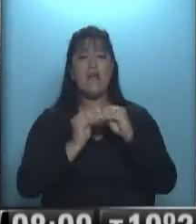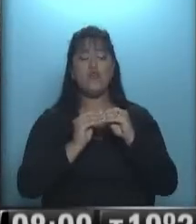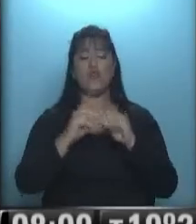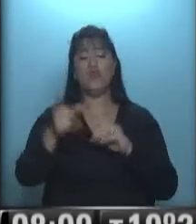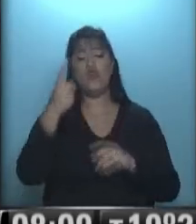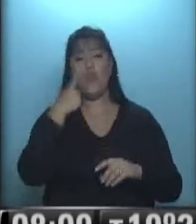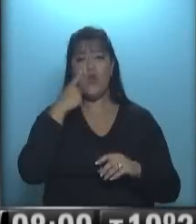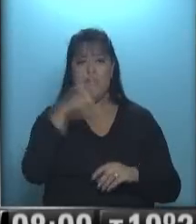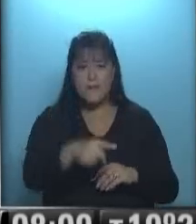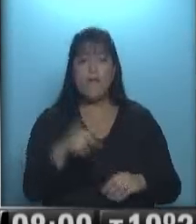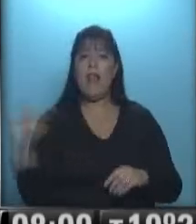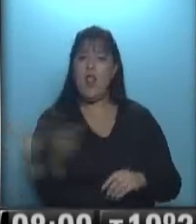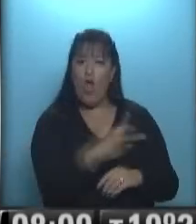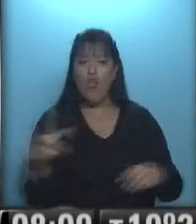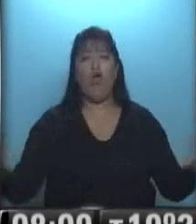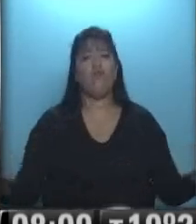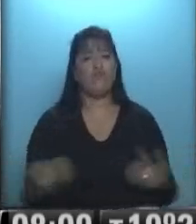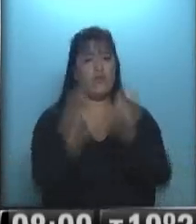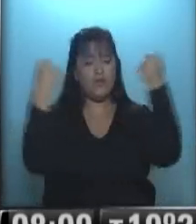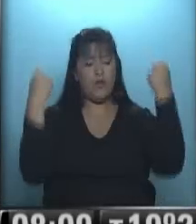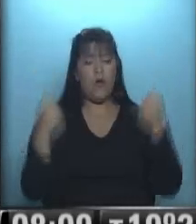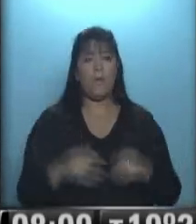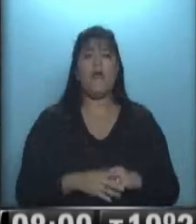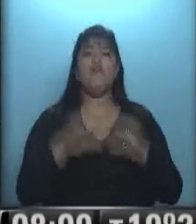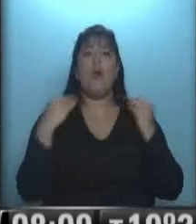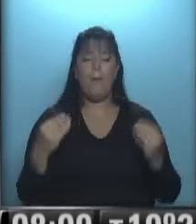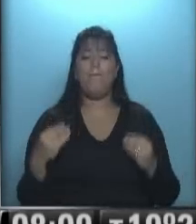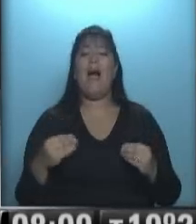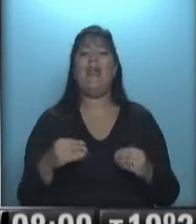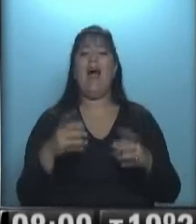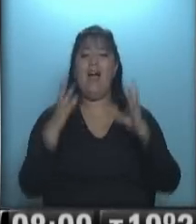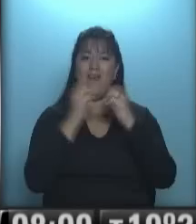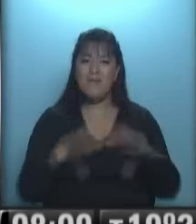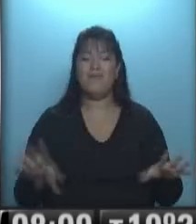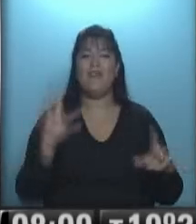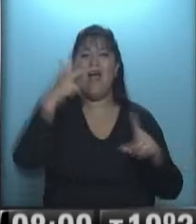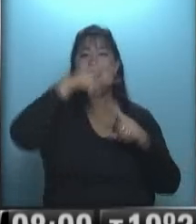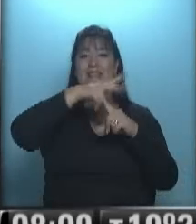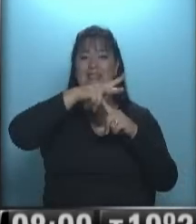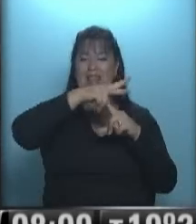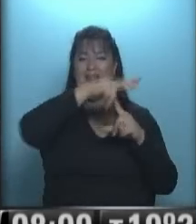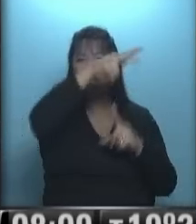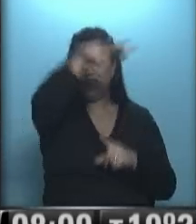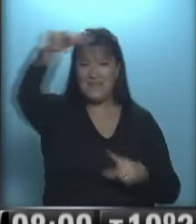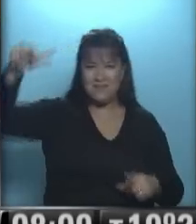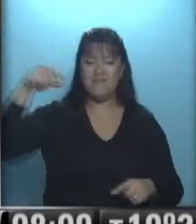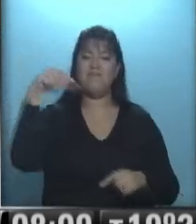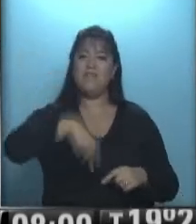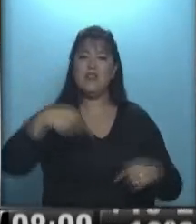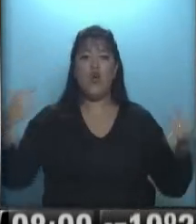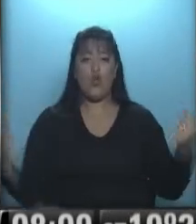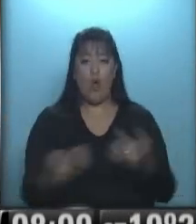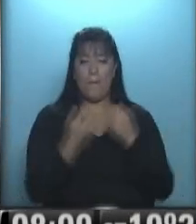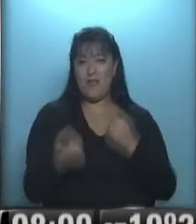Municipales firmaron un convenio marco para la instalación de antenas de telefonía móvil. Este convenio que acabamos